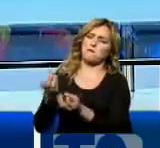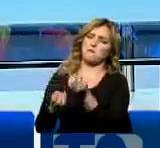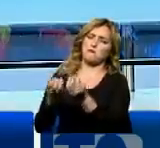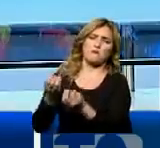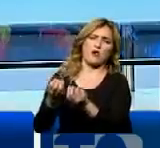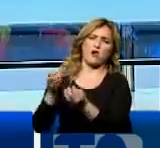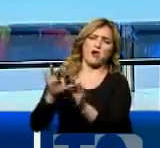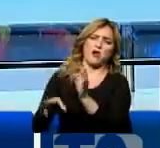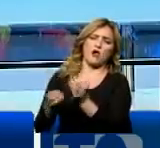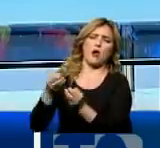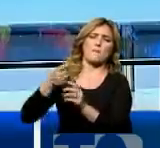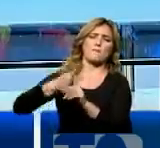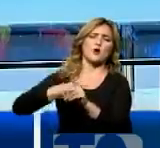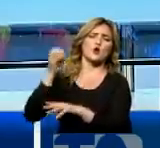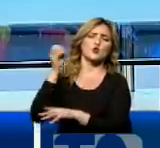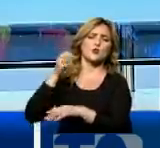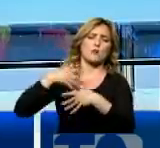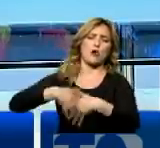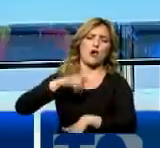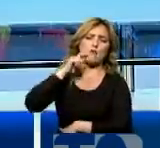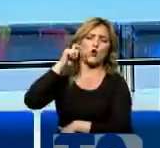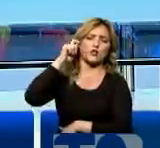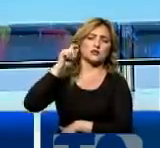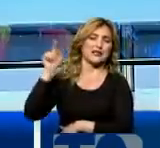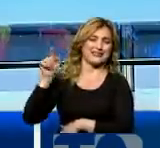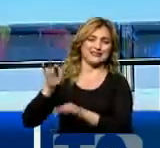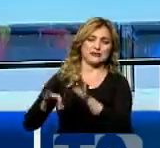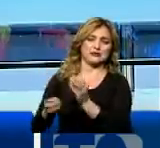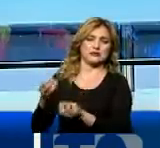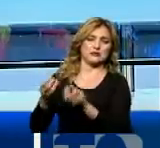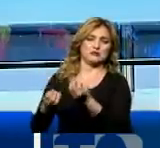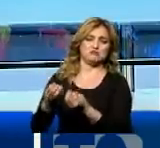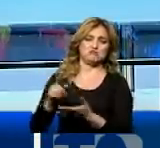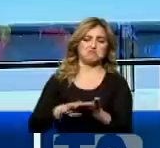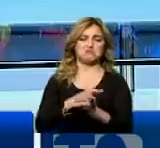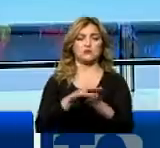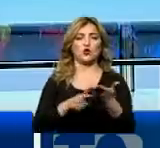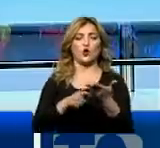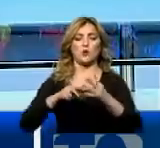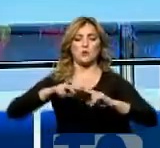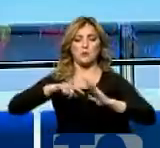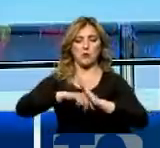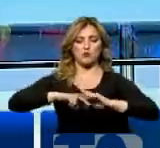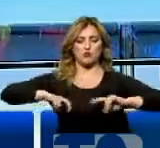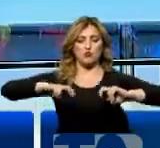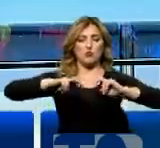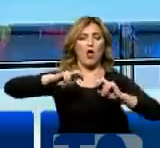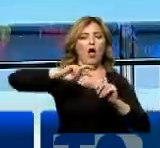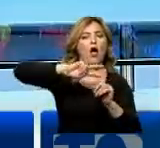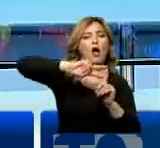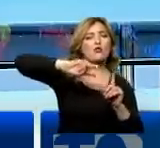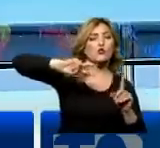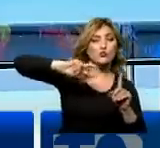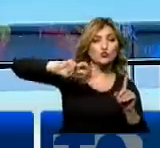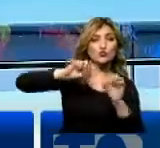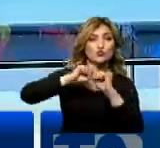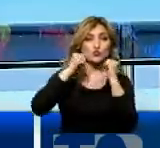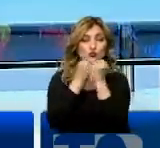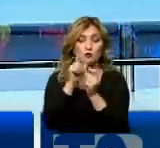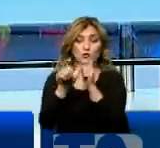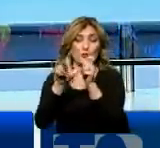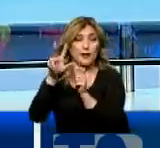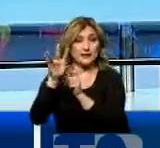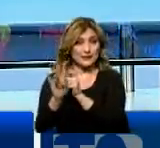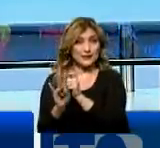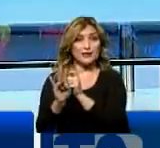las manifestaciones de octubre. Con ello se pidió incorporar un peritaje antropológico social respecto a los 27 procesados